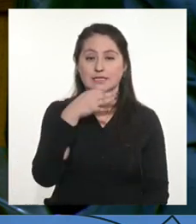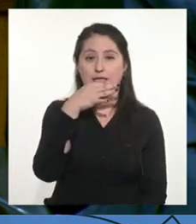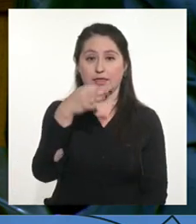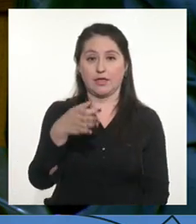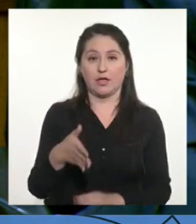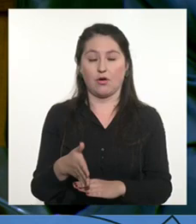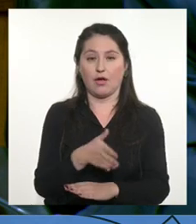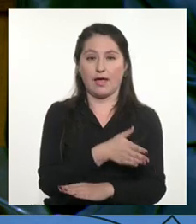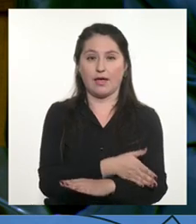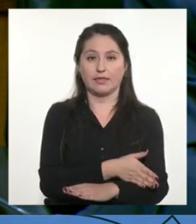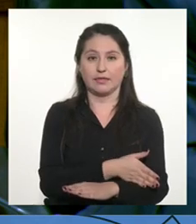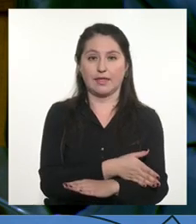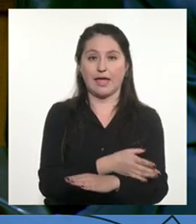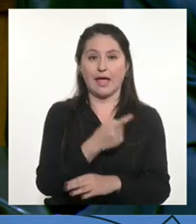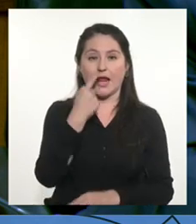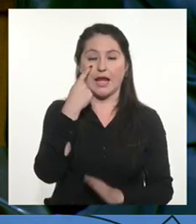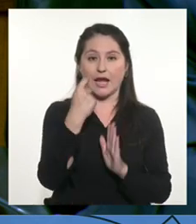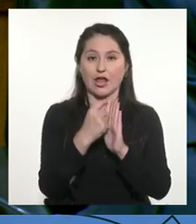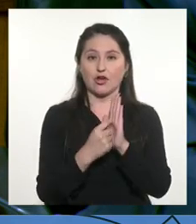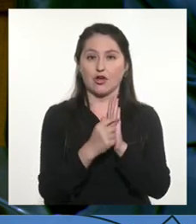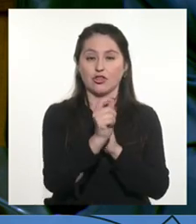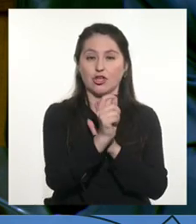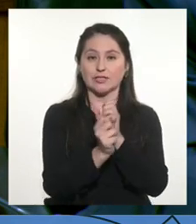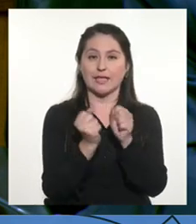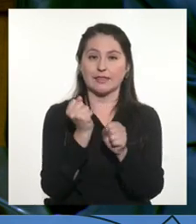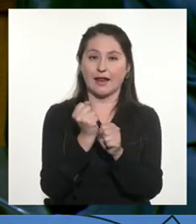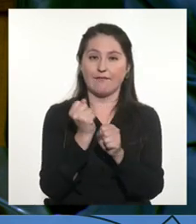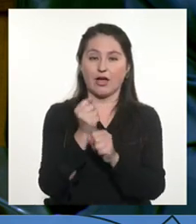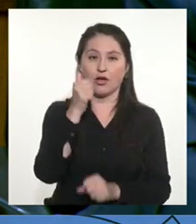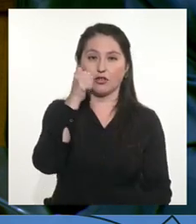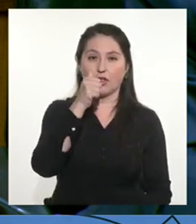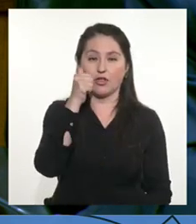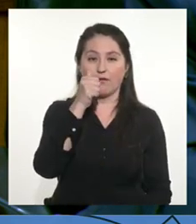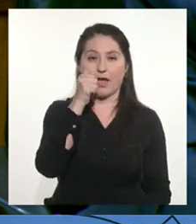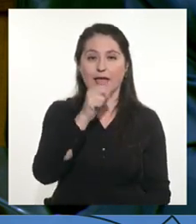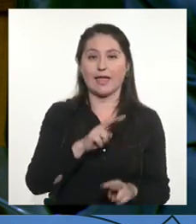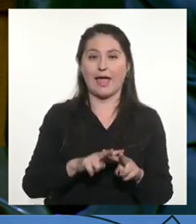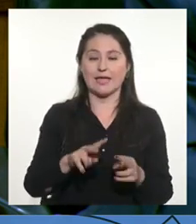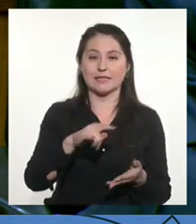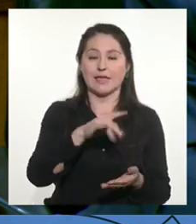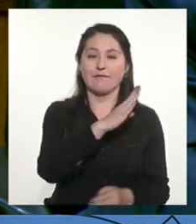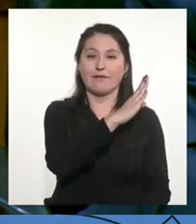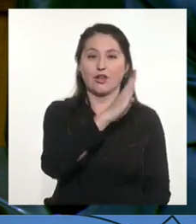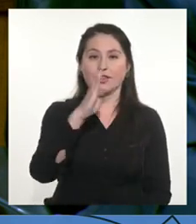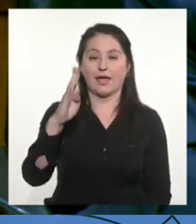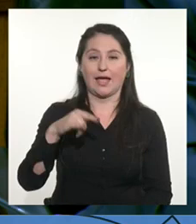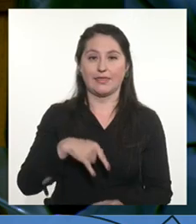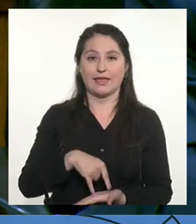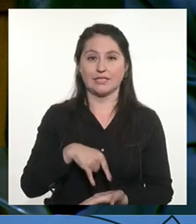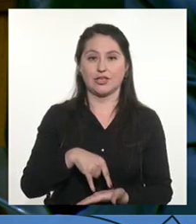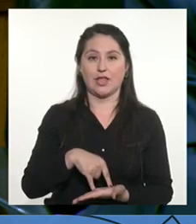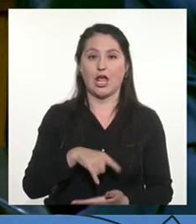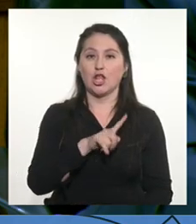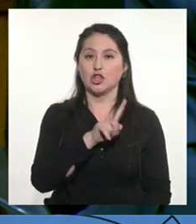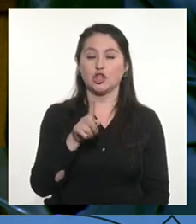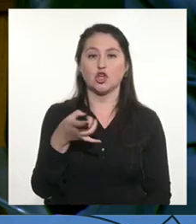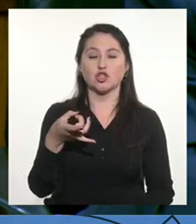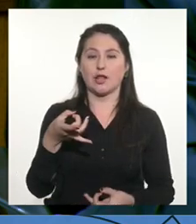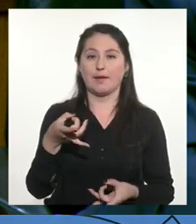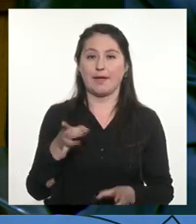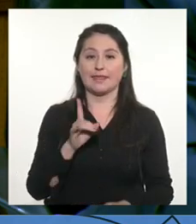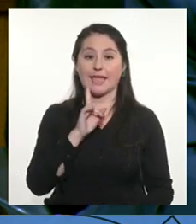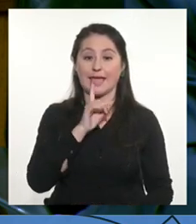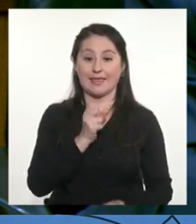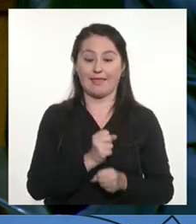reconoce el gran trabajo que día a día hace la biblioteca nacional no solamente para los que somos parte de este congreso